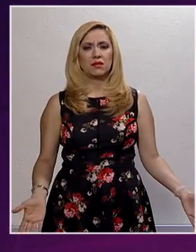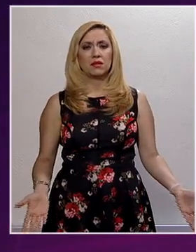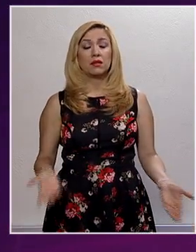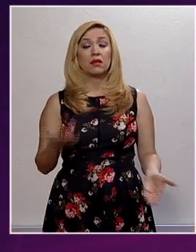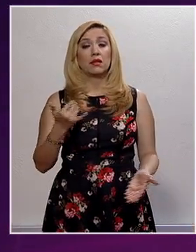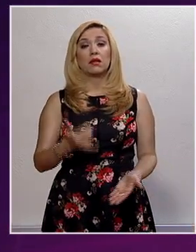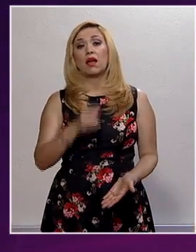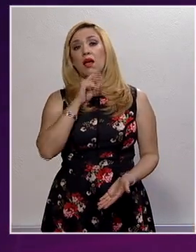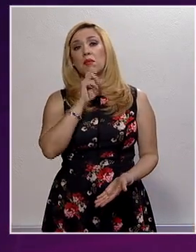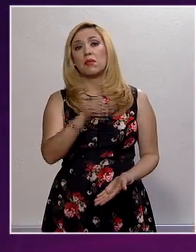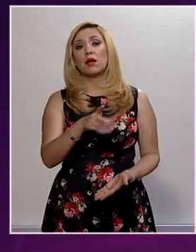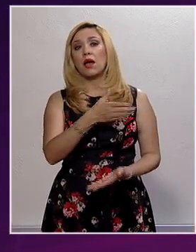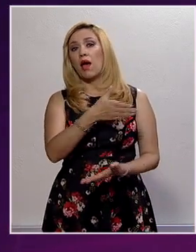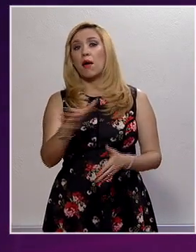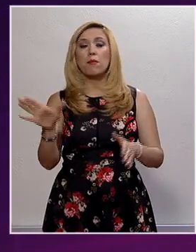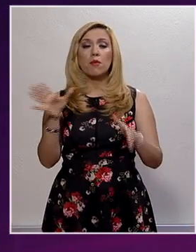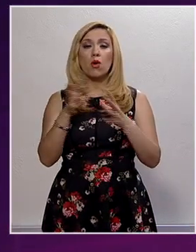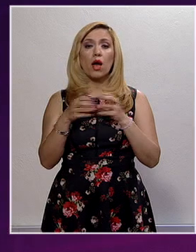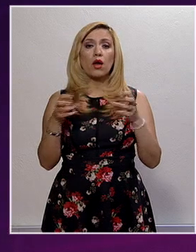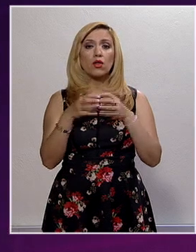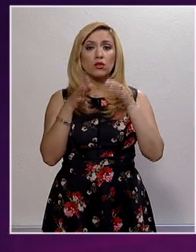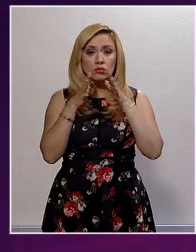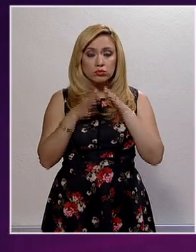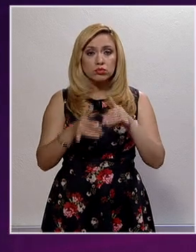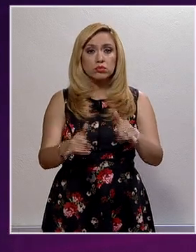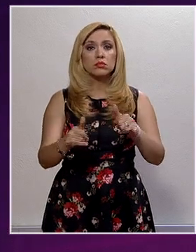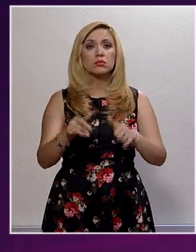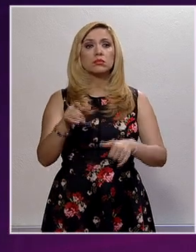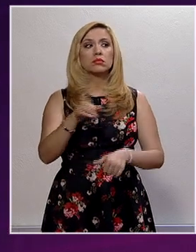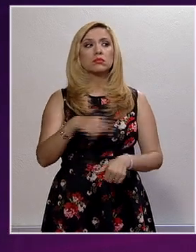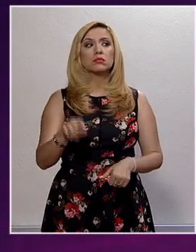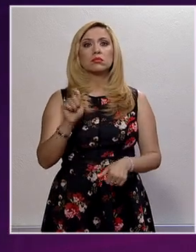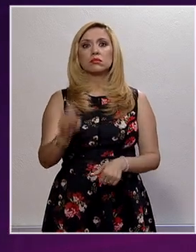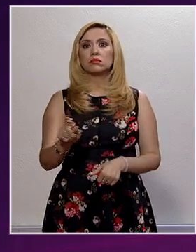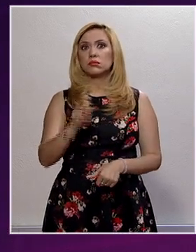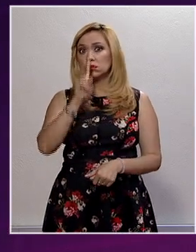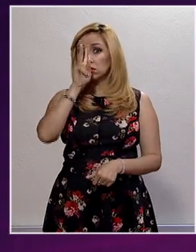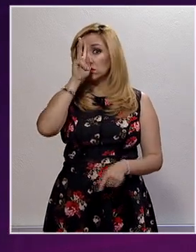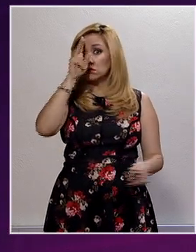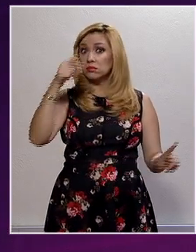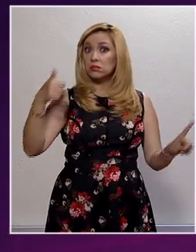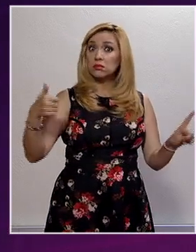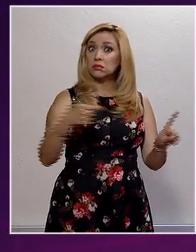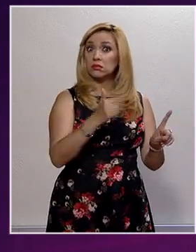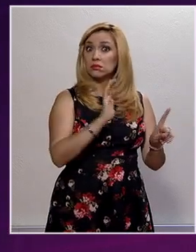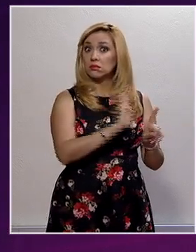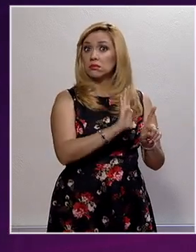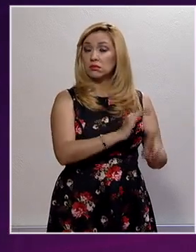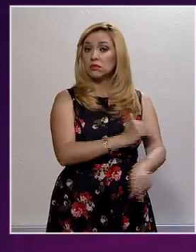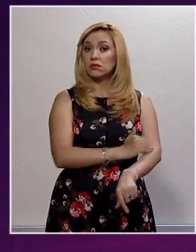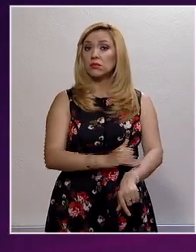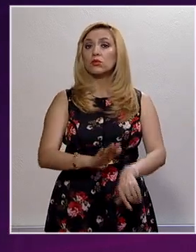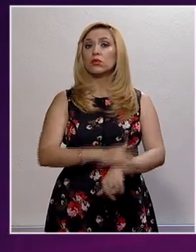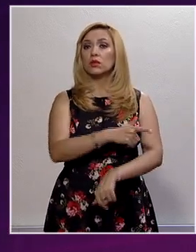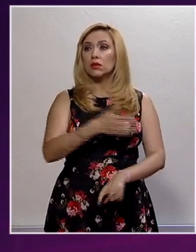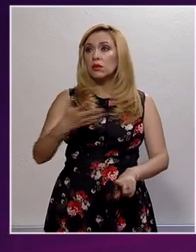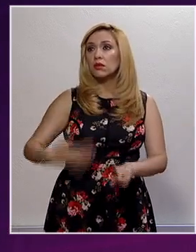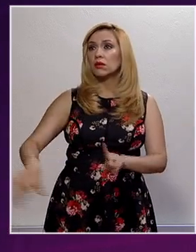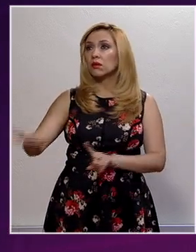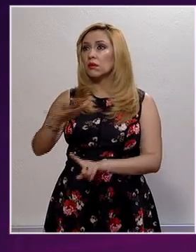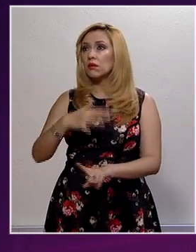incluso en este caso de Campo Algodonero, los familiares han recibido amenazas, ¿no? Por las